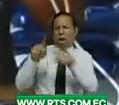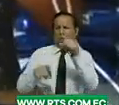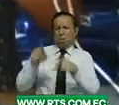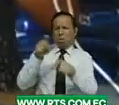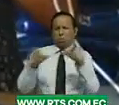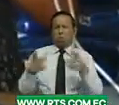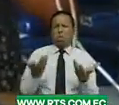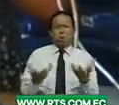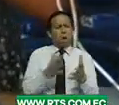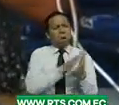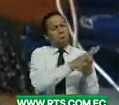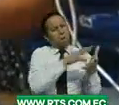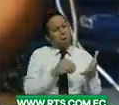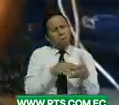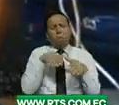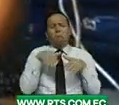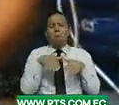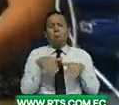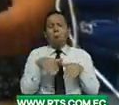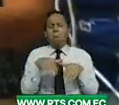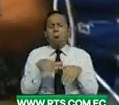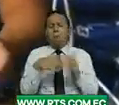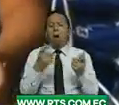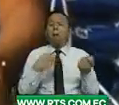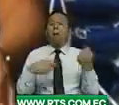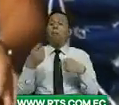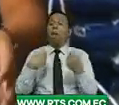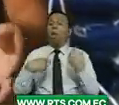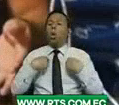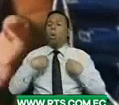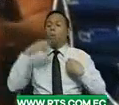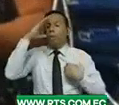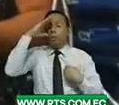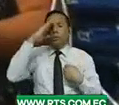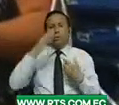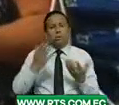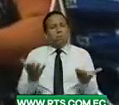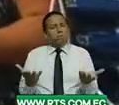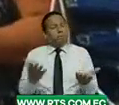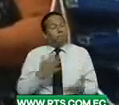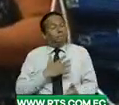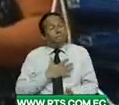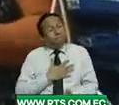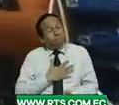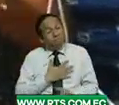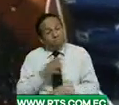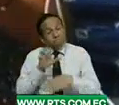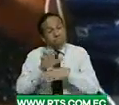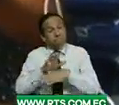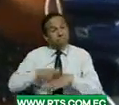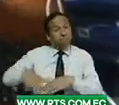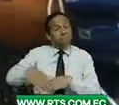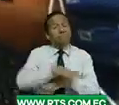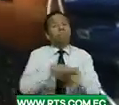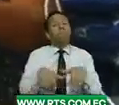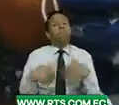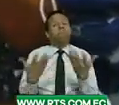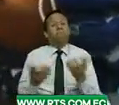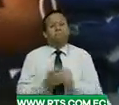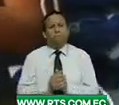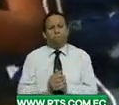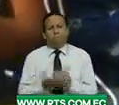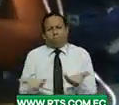cualquier persona, pues incluso también lamentablemente estamos en un país que ustedes han visto que hasta los mismos